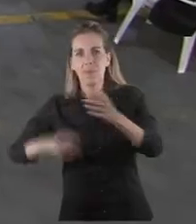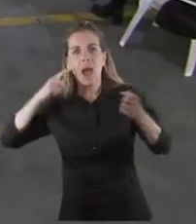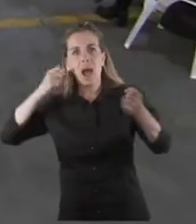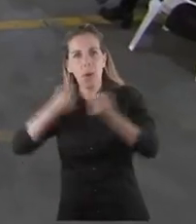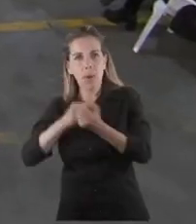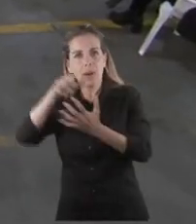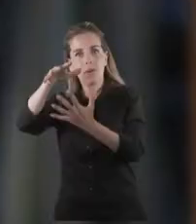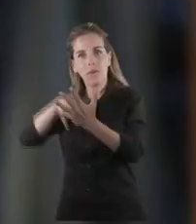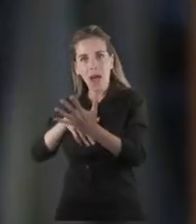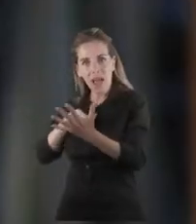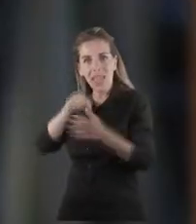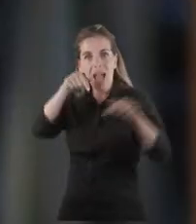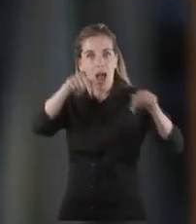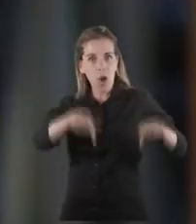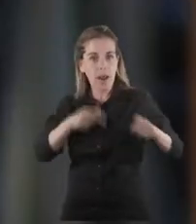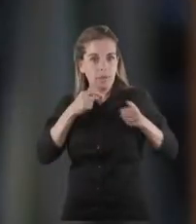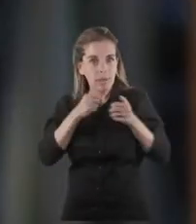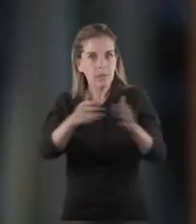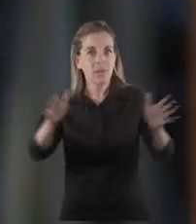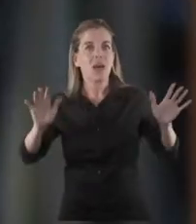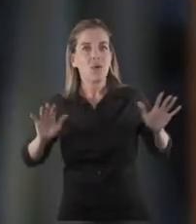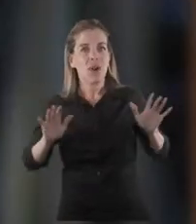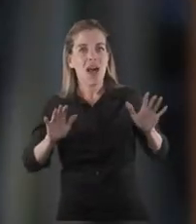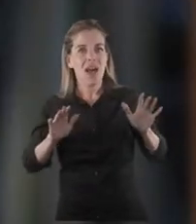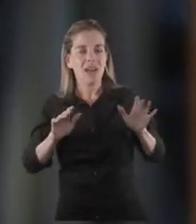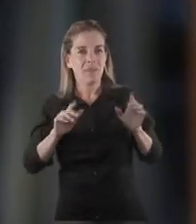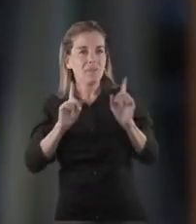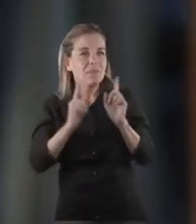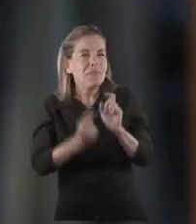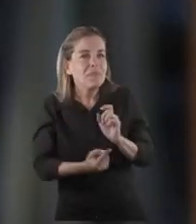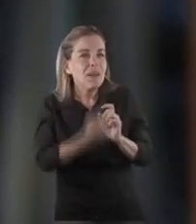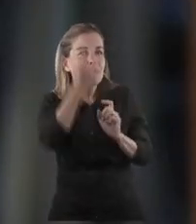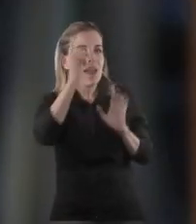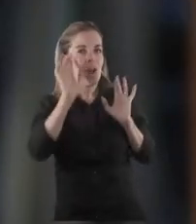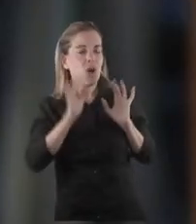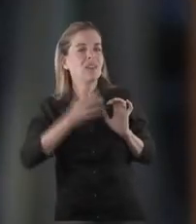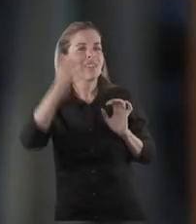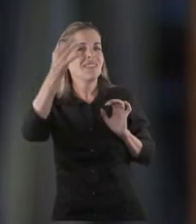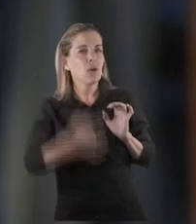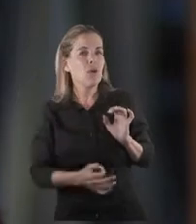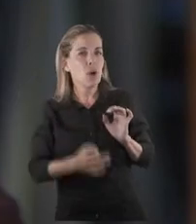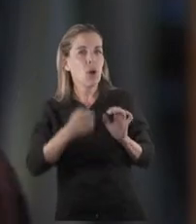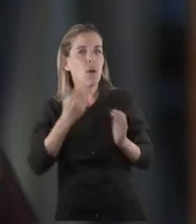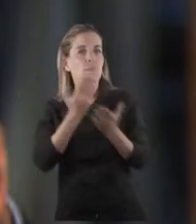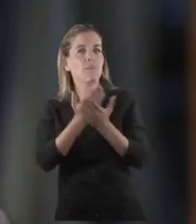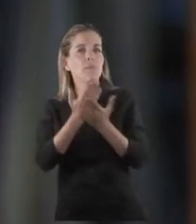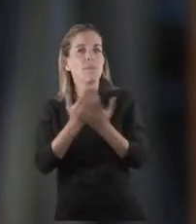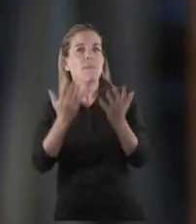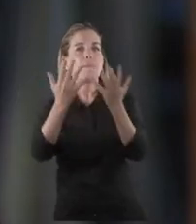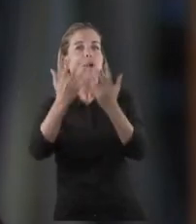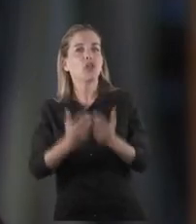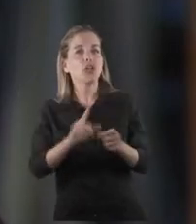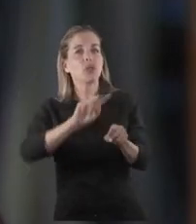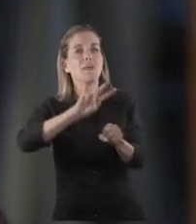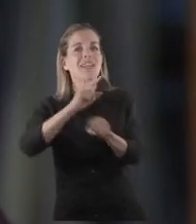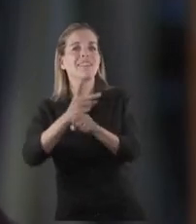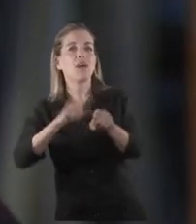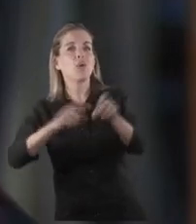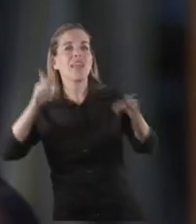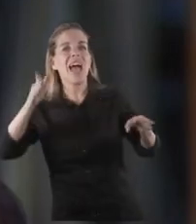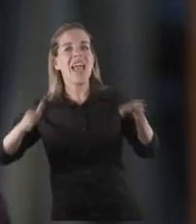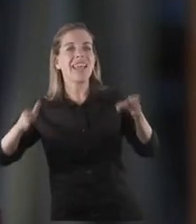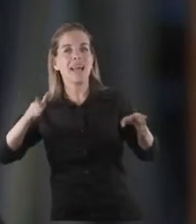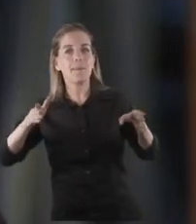y ejecutándolo en este momento. Y que seguramente estaremos presentando el proyecto para la segunda etapa, para la